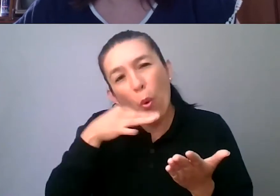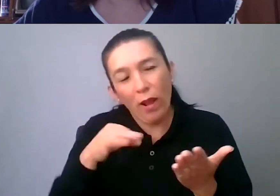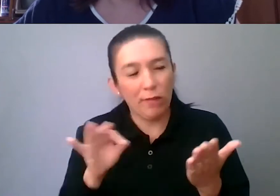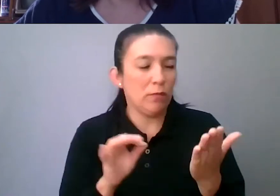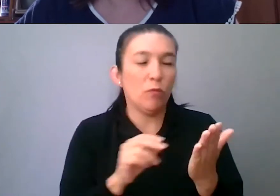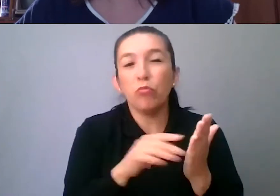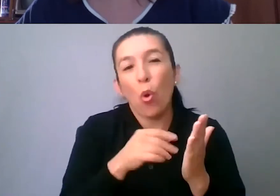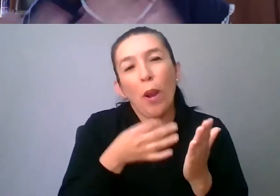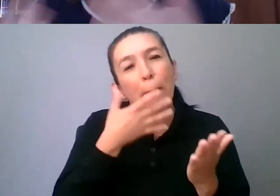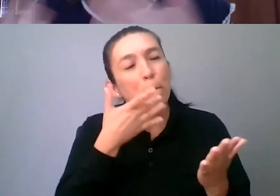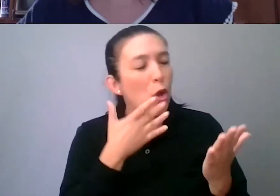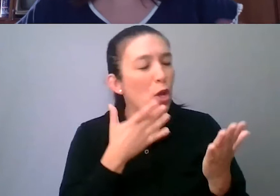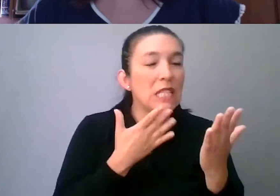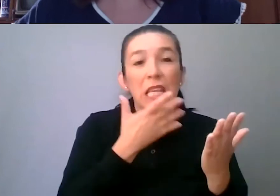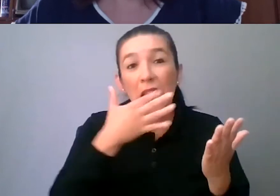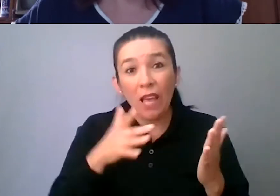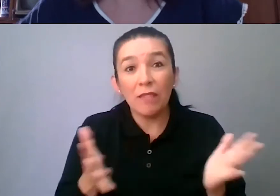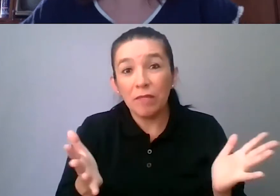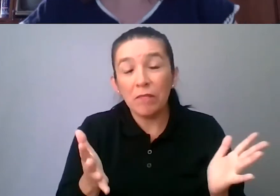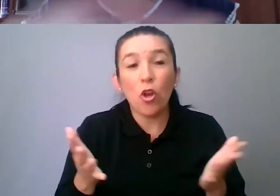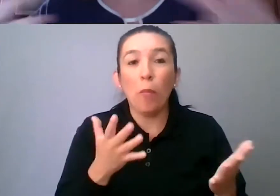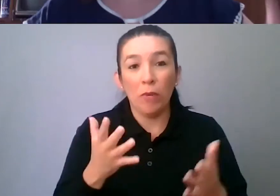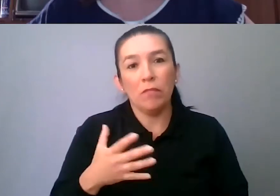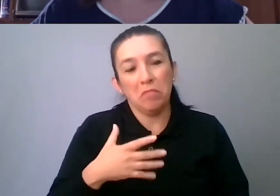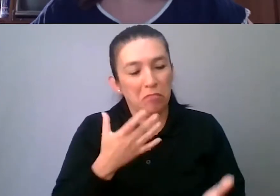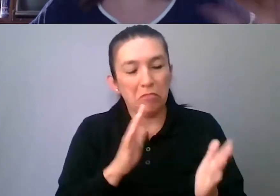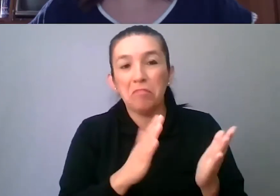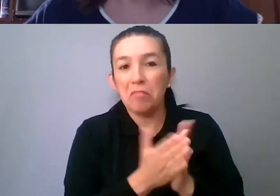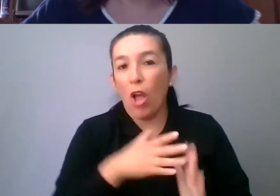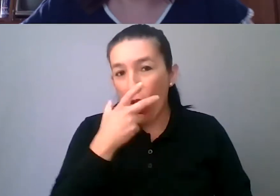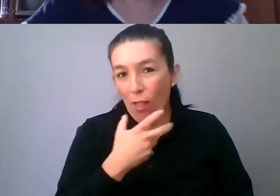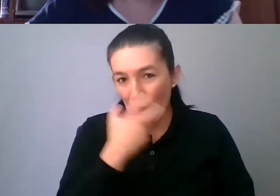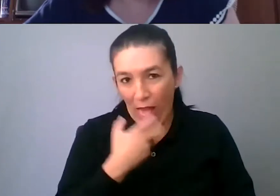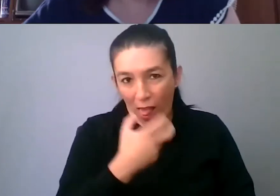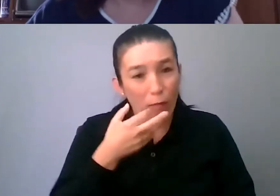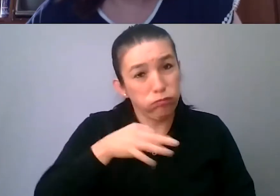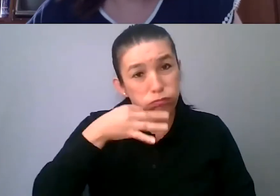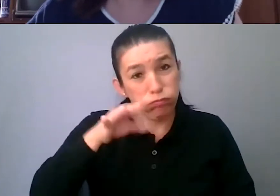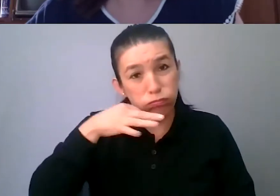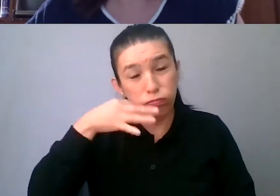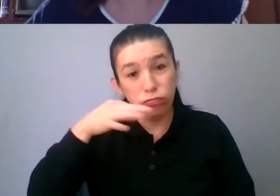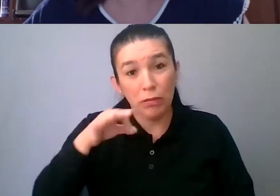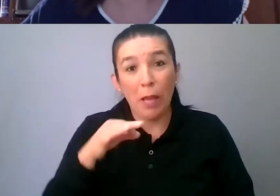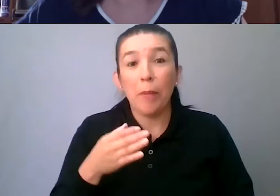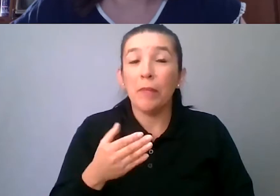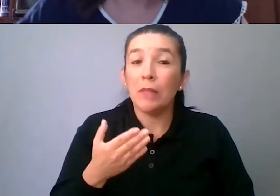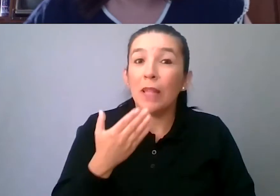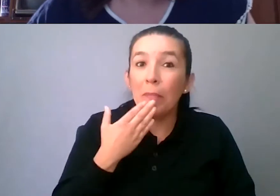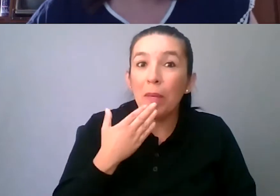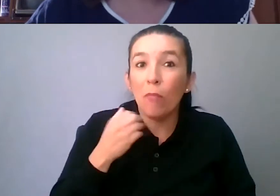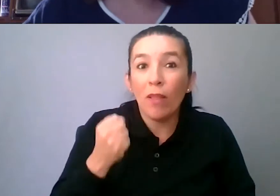una poesía, transmitido de manera oral. Literatura oral puede ser poesía y todo, pero también puede ser